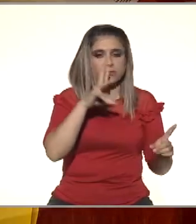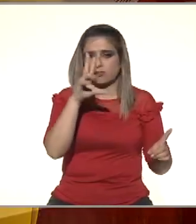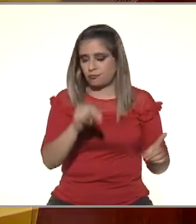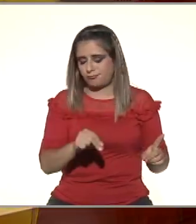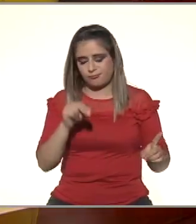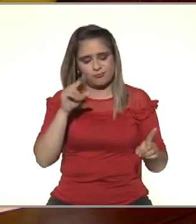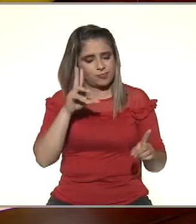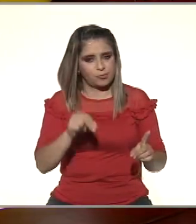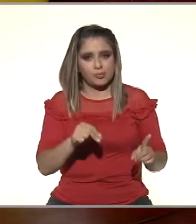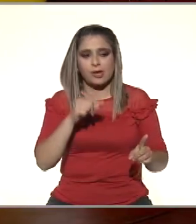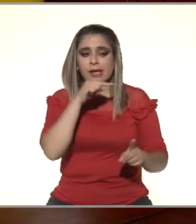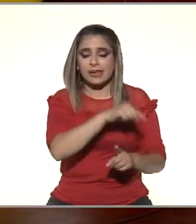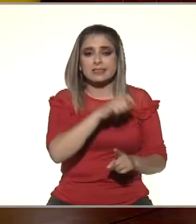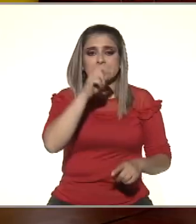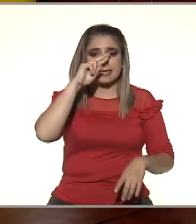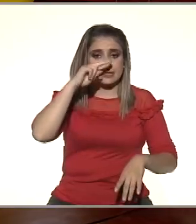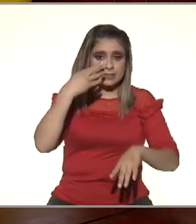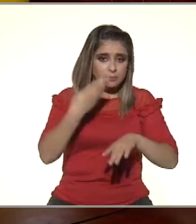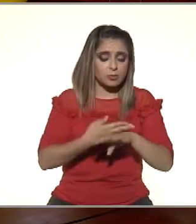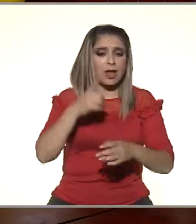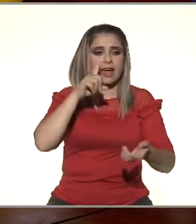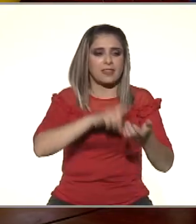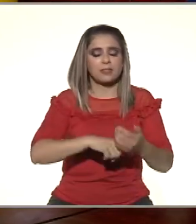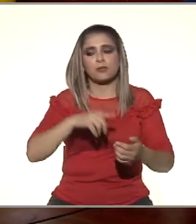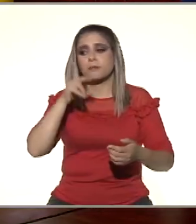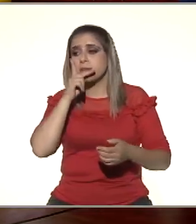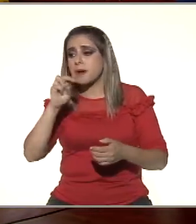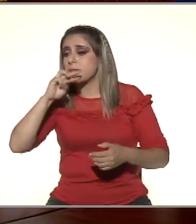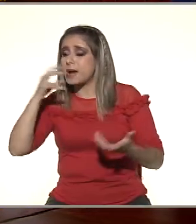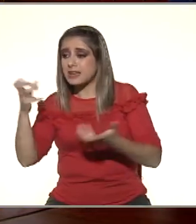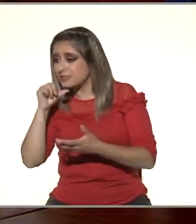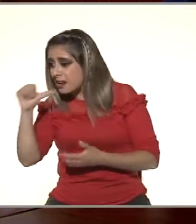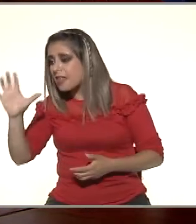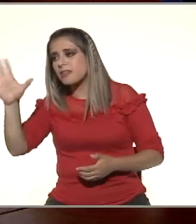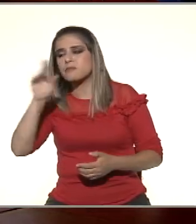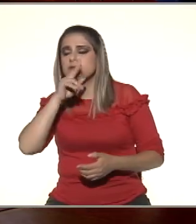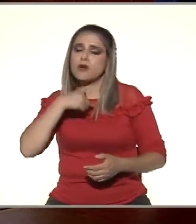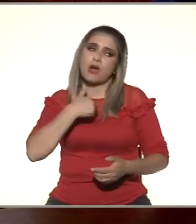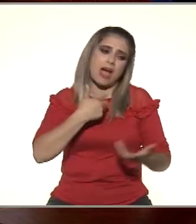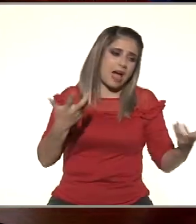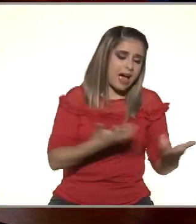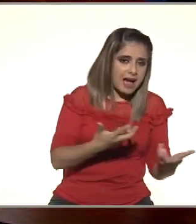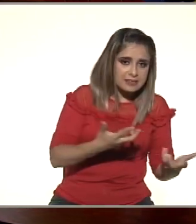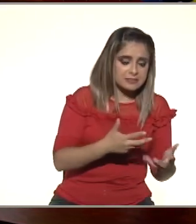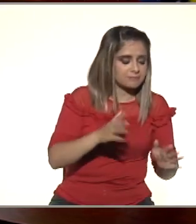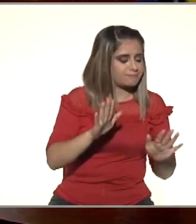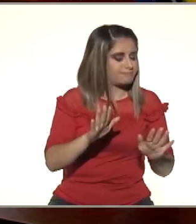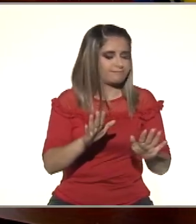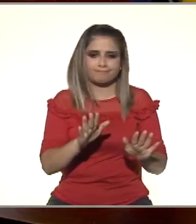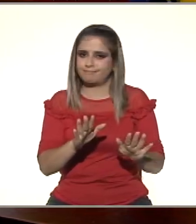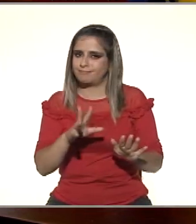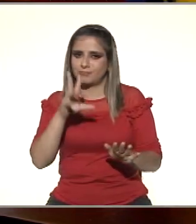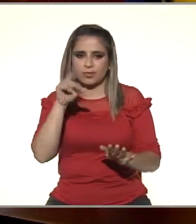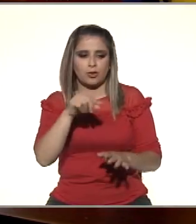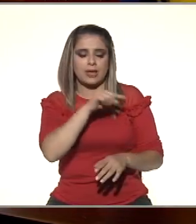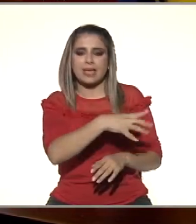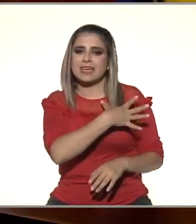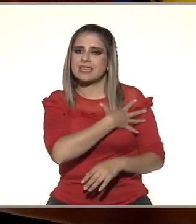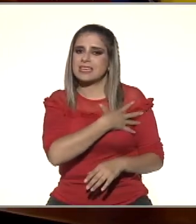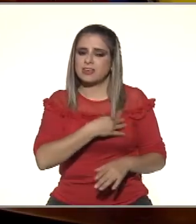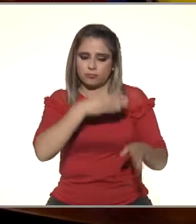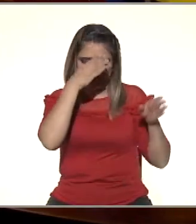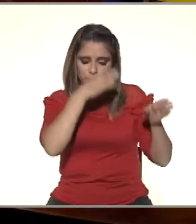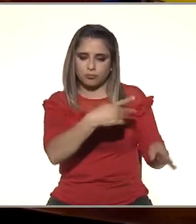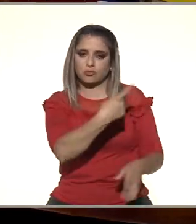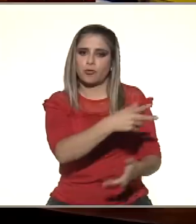les toca hacerse cargo de roles del papá o de la mamá. Ellos tienen que permanecer en su lugar como hijos,